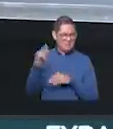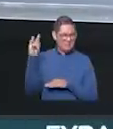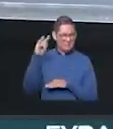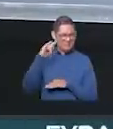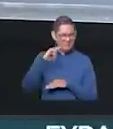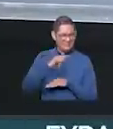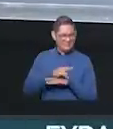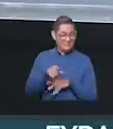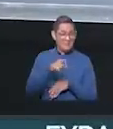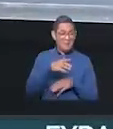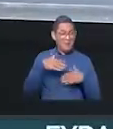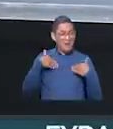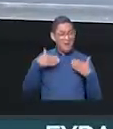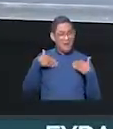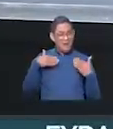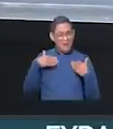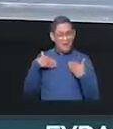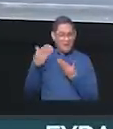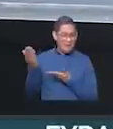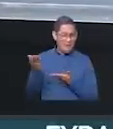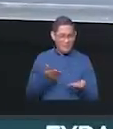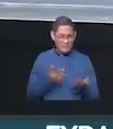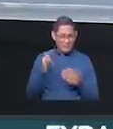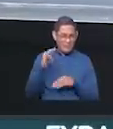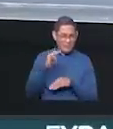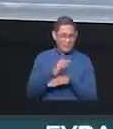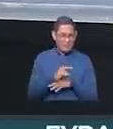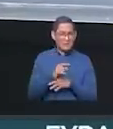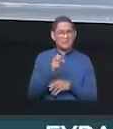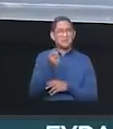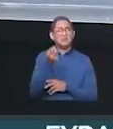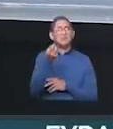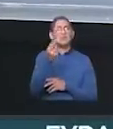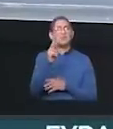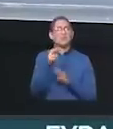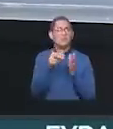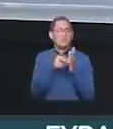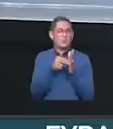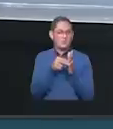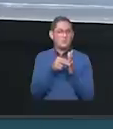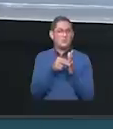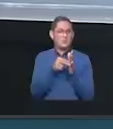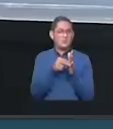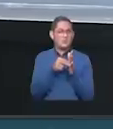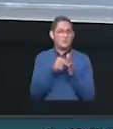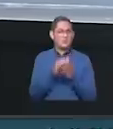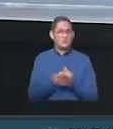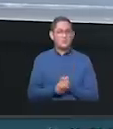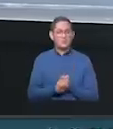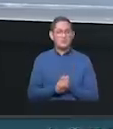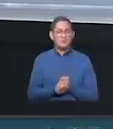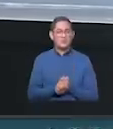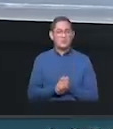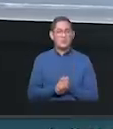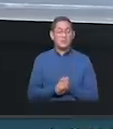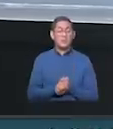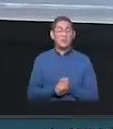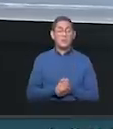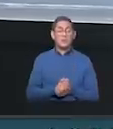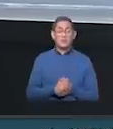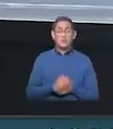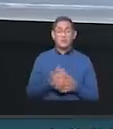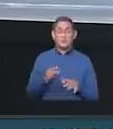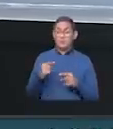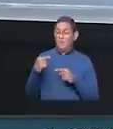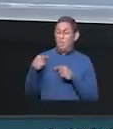recibimos con mucha esperanza y mucho júbilo que eran 12 mil 800 dosis al día de hoy